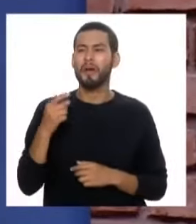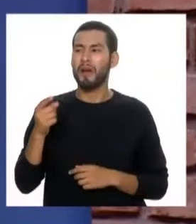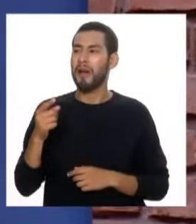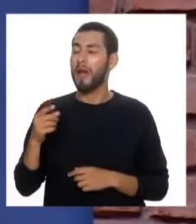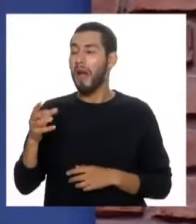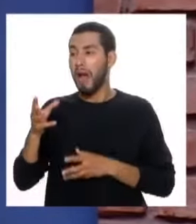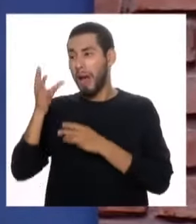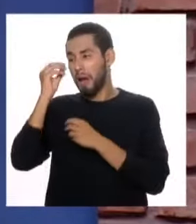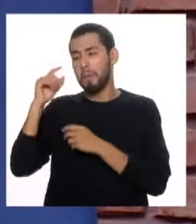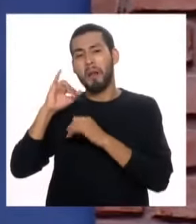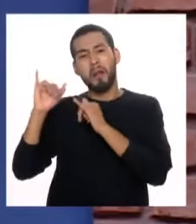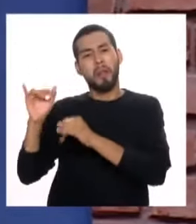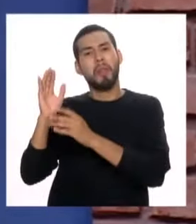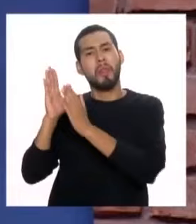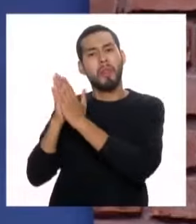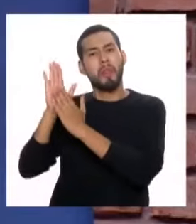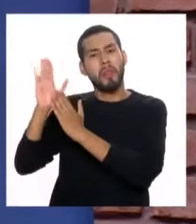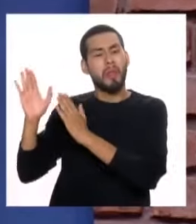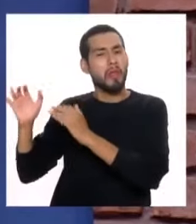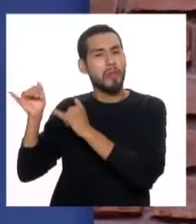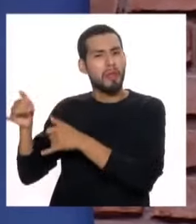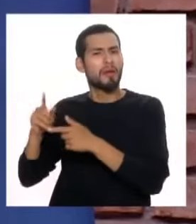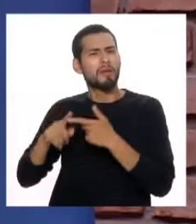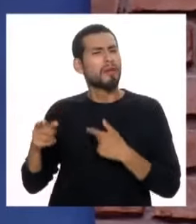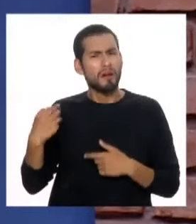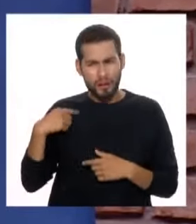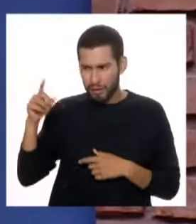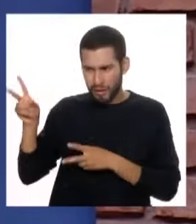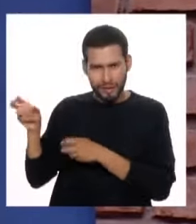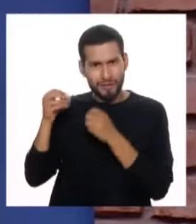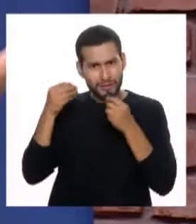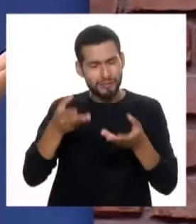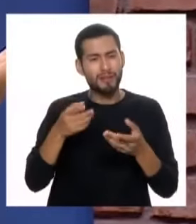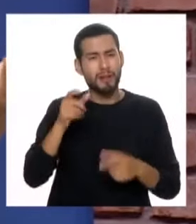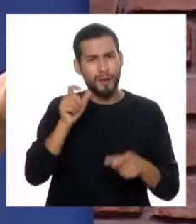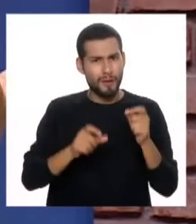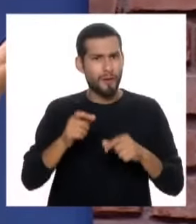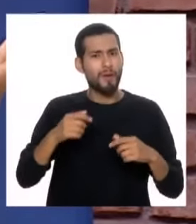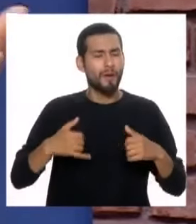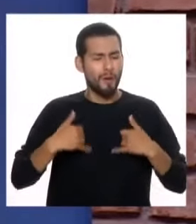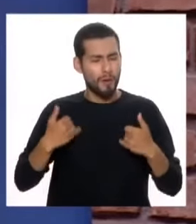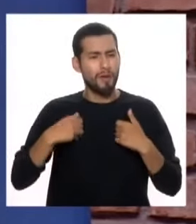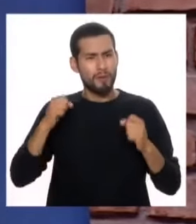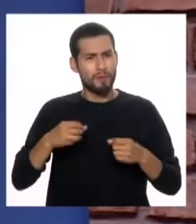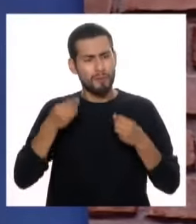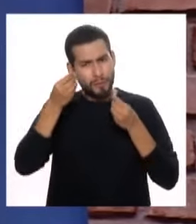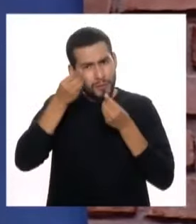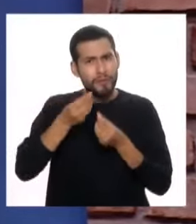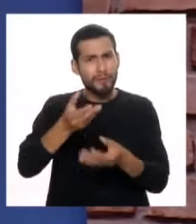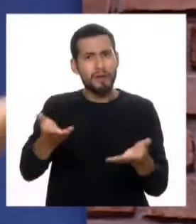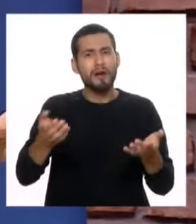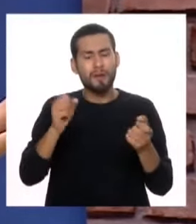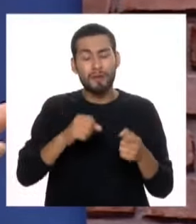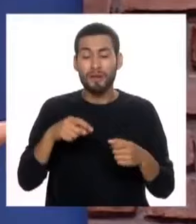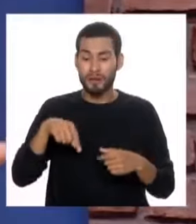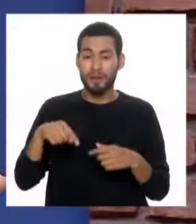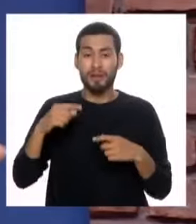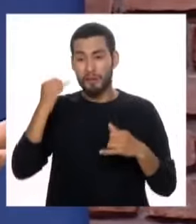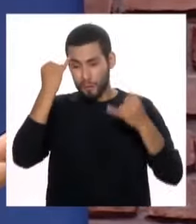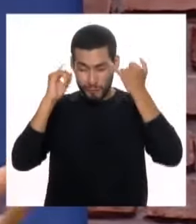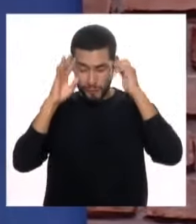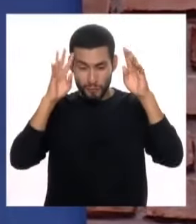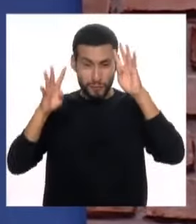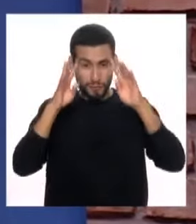ahí en la biblioteca o en el repositorio de las universidades, pero felicitamos que nuestros jóvenes tengan justamente esa posibilidad de, a través de la creatividad